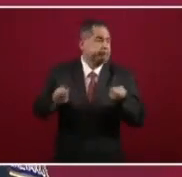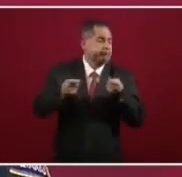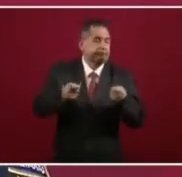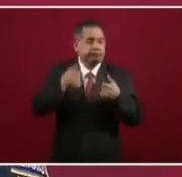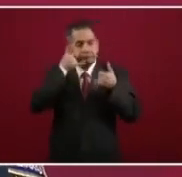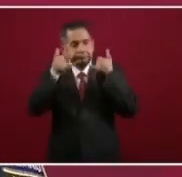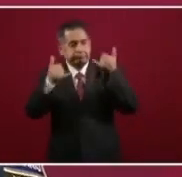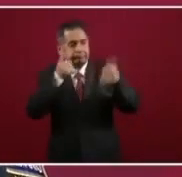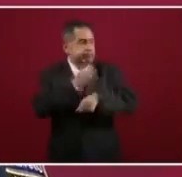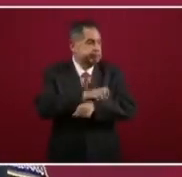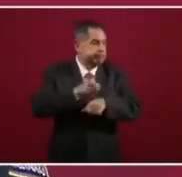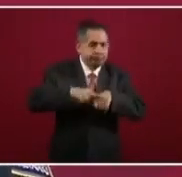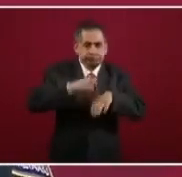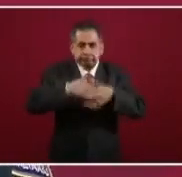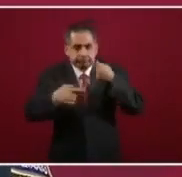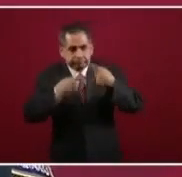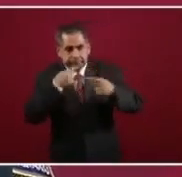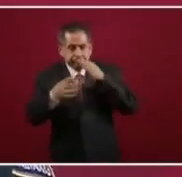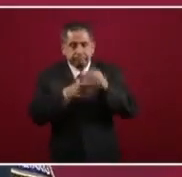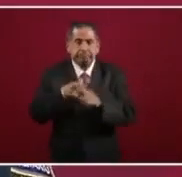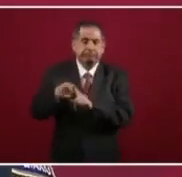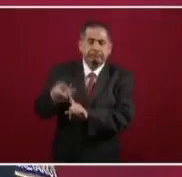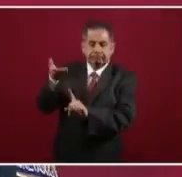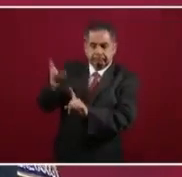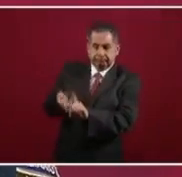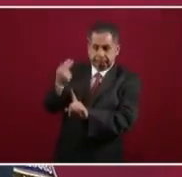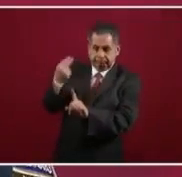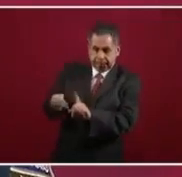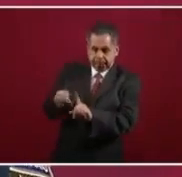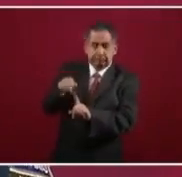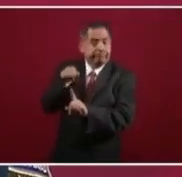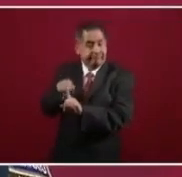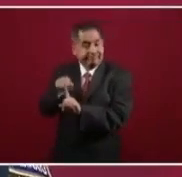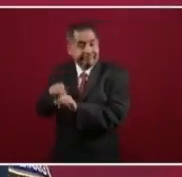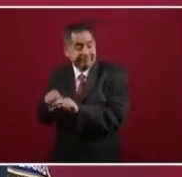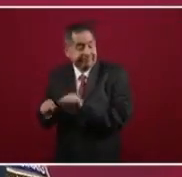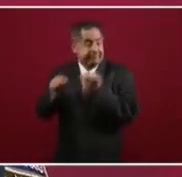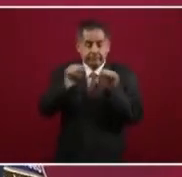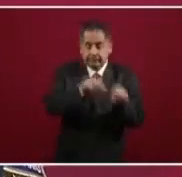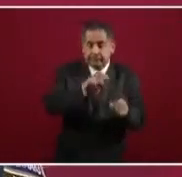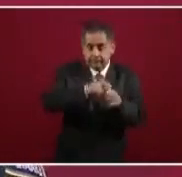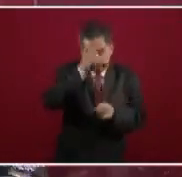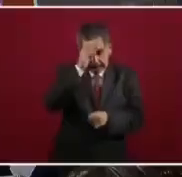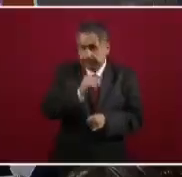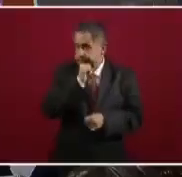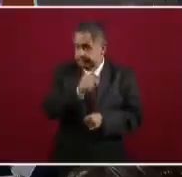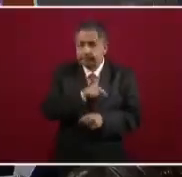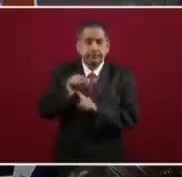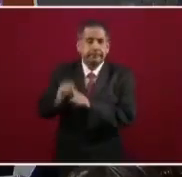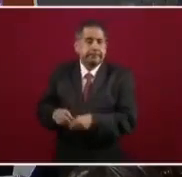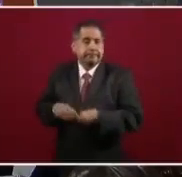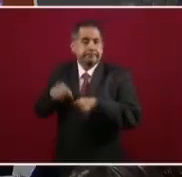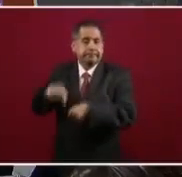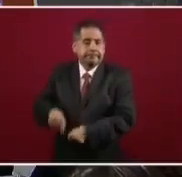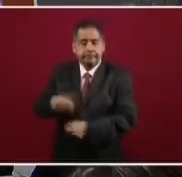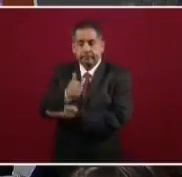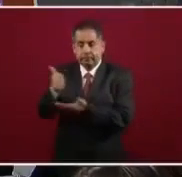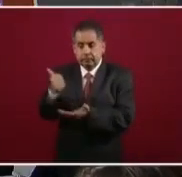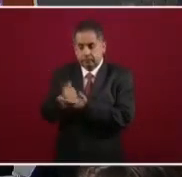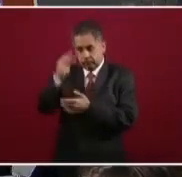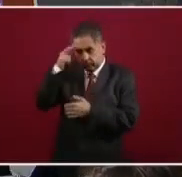esfuerzo de este grupo ese es el nombre que se dio él está aquí en la ciudad de mexico repito y desde aquí coordina